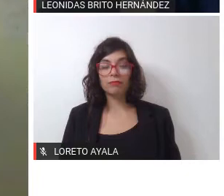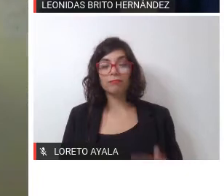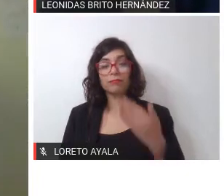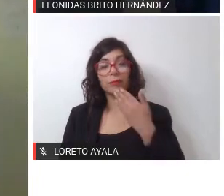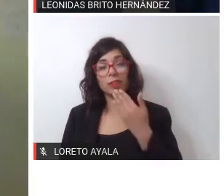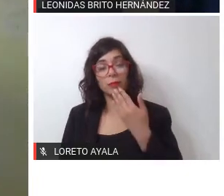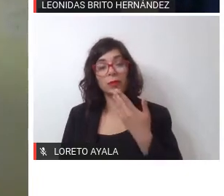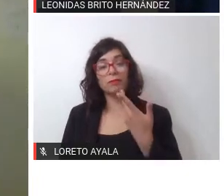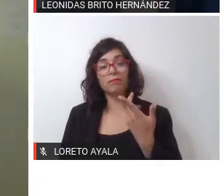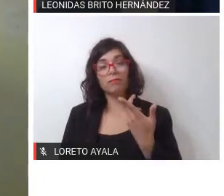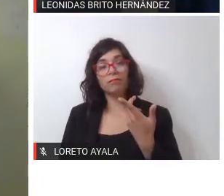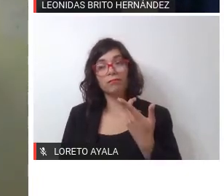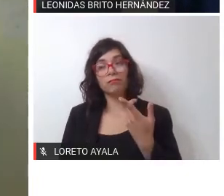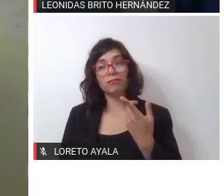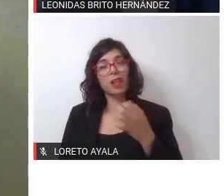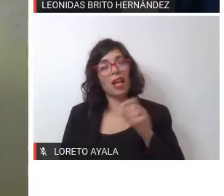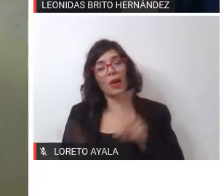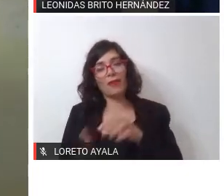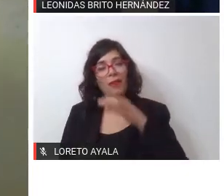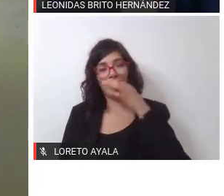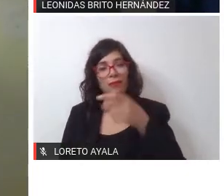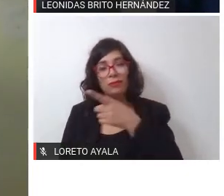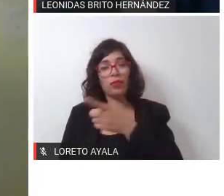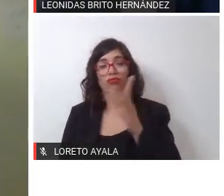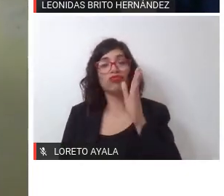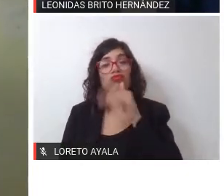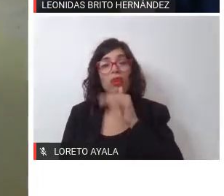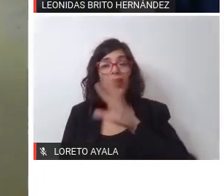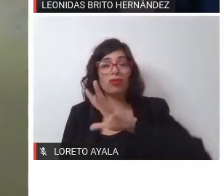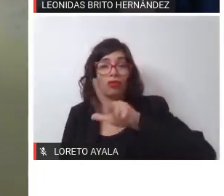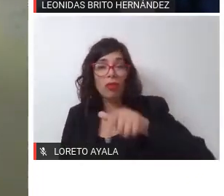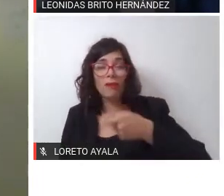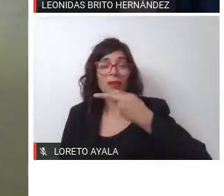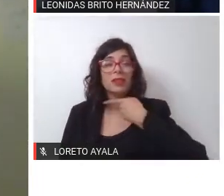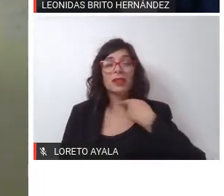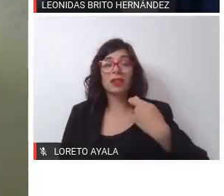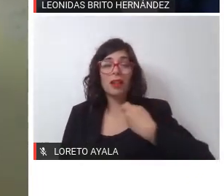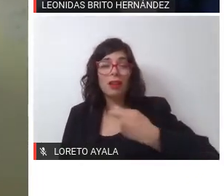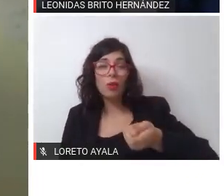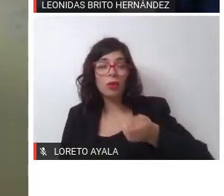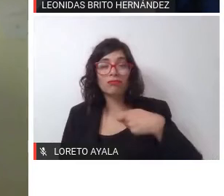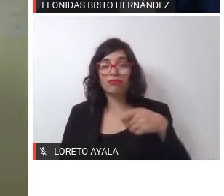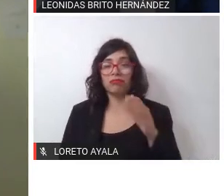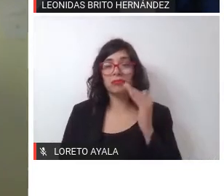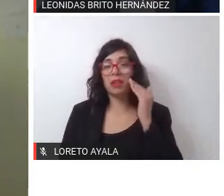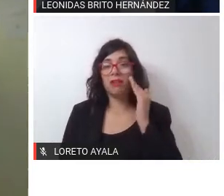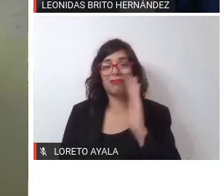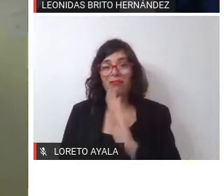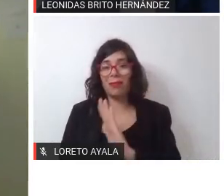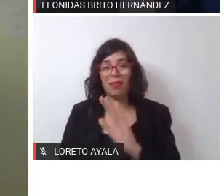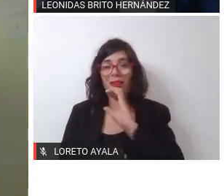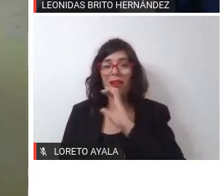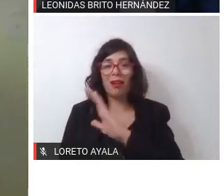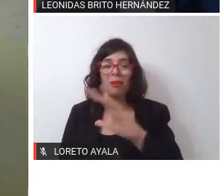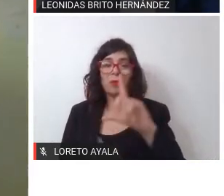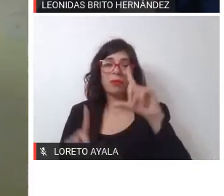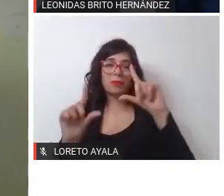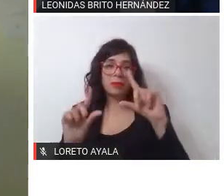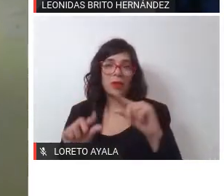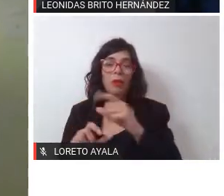de la, voy a decirlo, de la no delincuencia en general, en encontrarse, poder hacer mucha